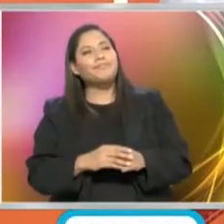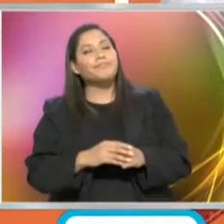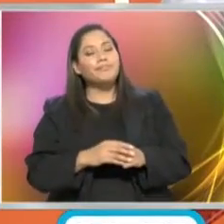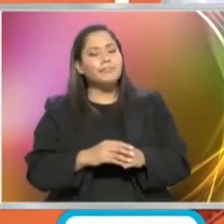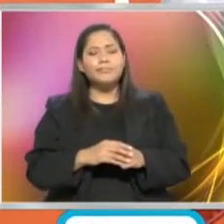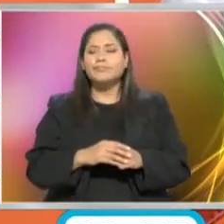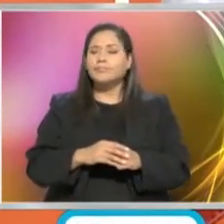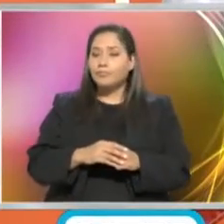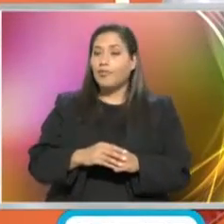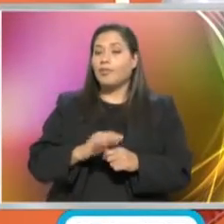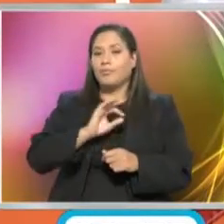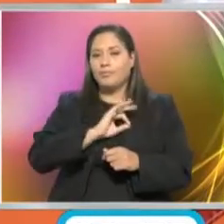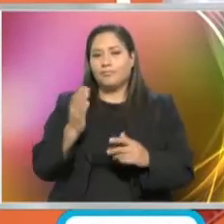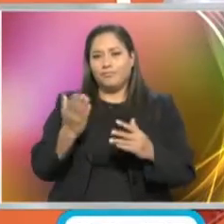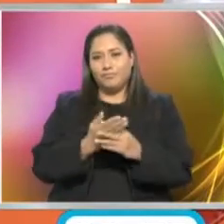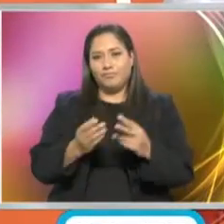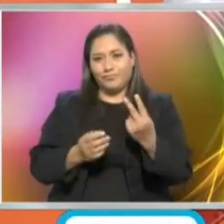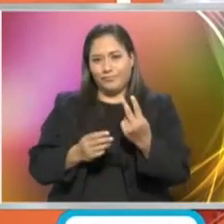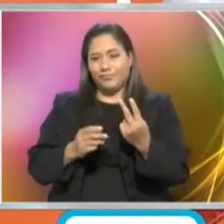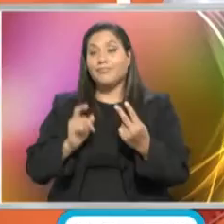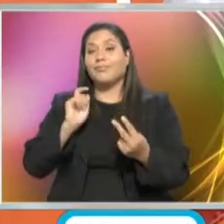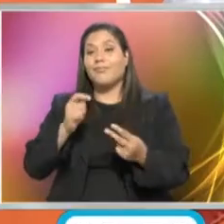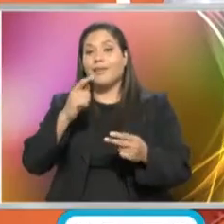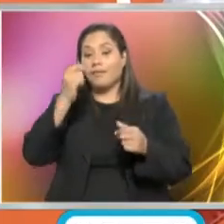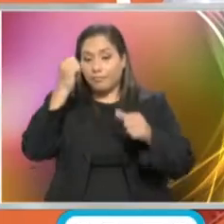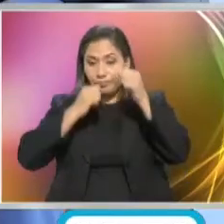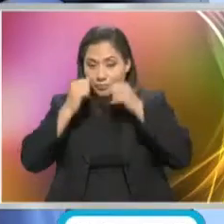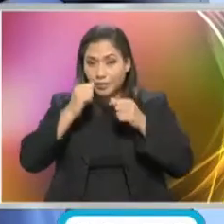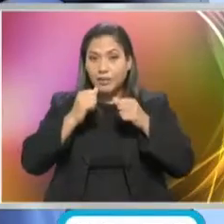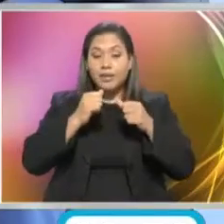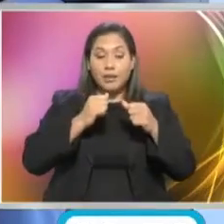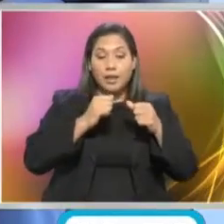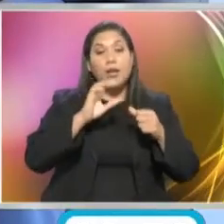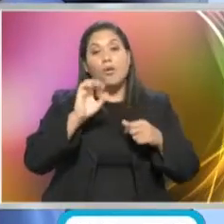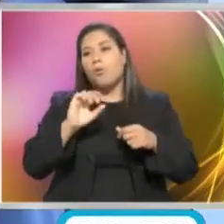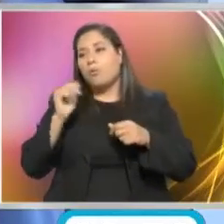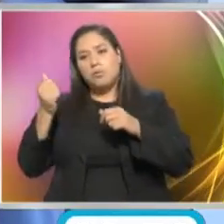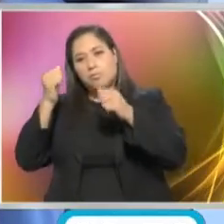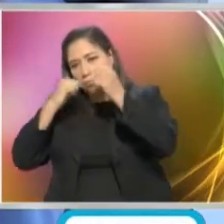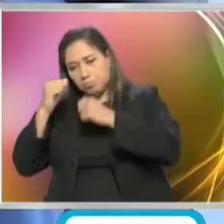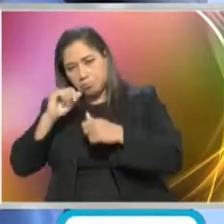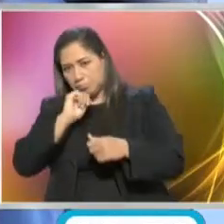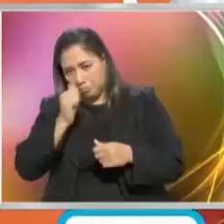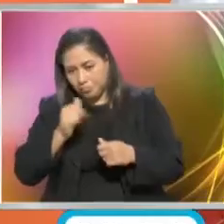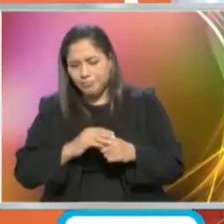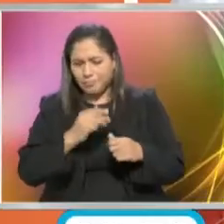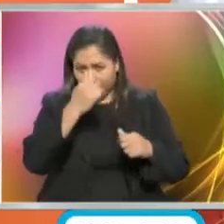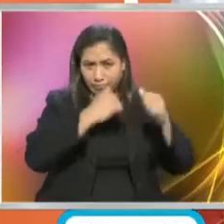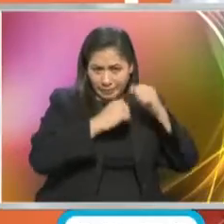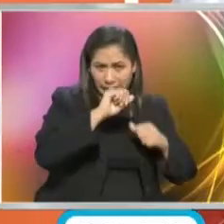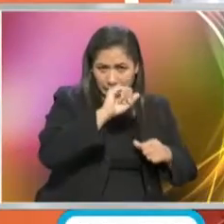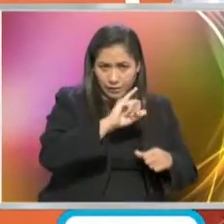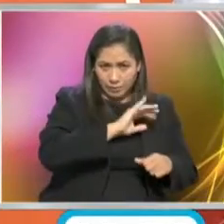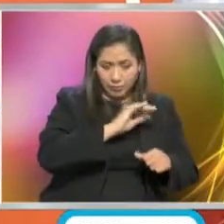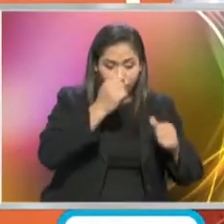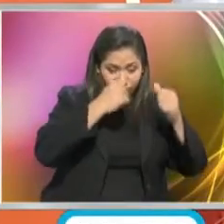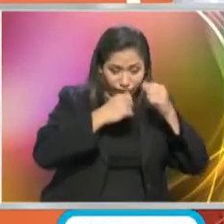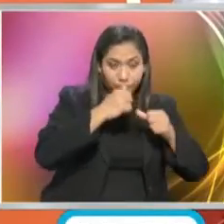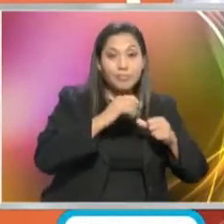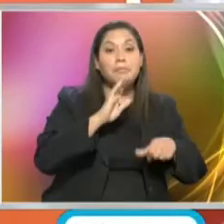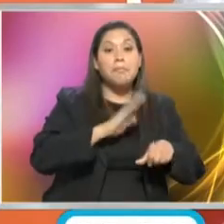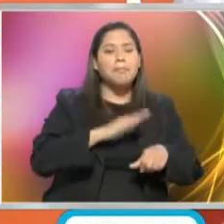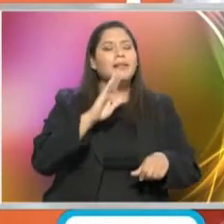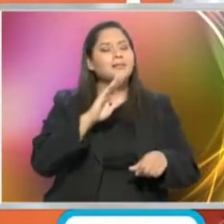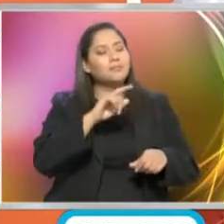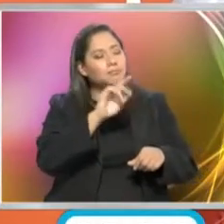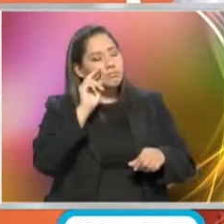lo podemos dividir en dos partes, los procedimientos quirúrgicos y los no quirúrgicos. En cuanto a los quirúrgicos, lo que más se ha